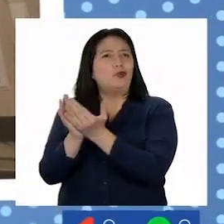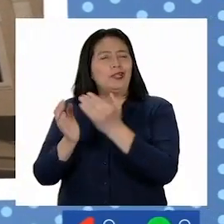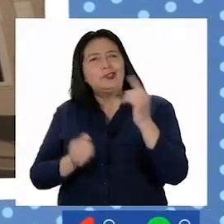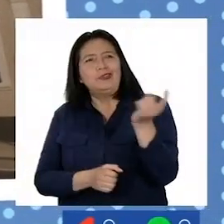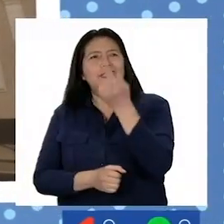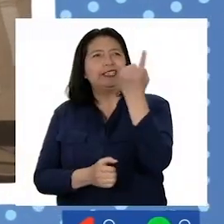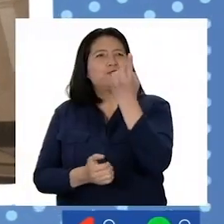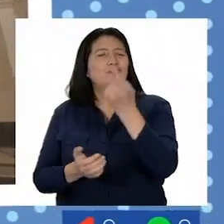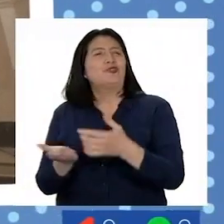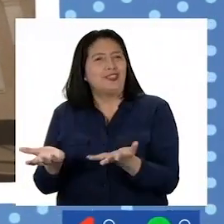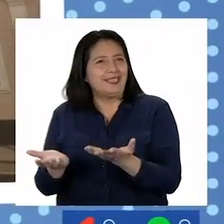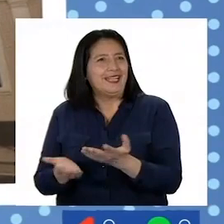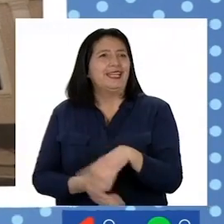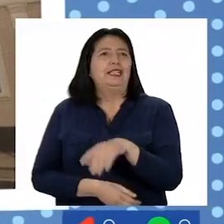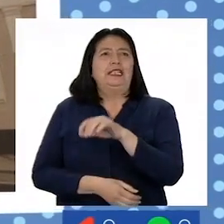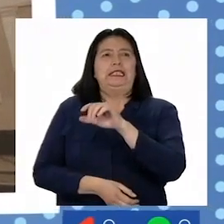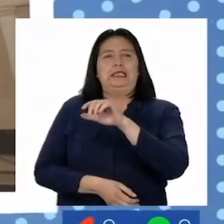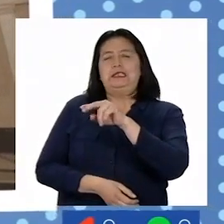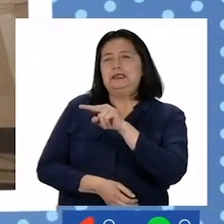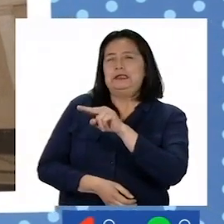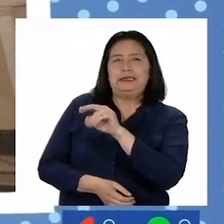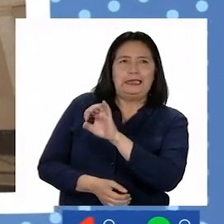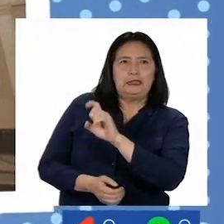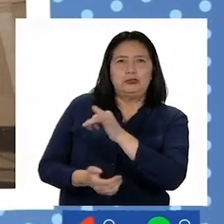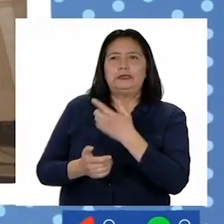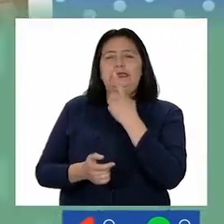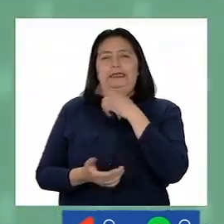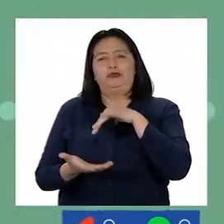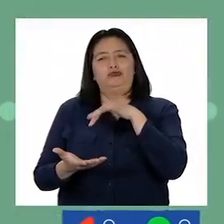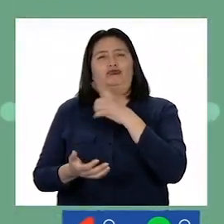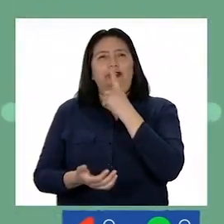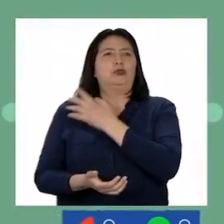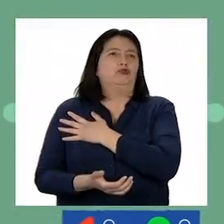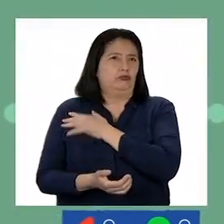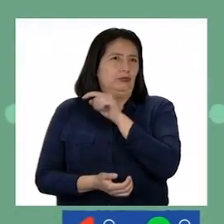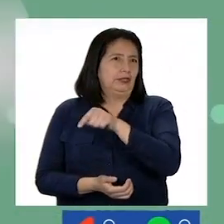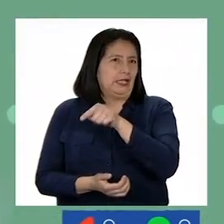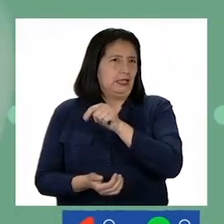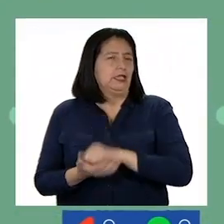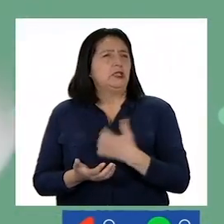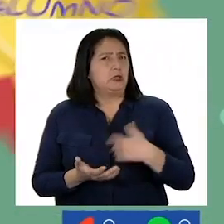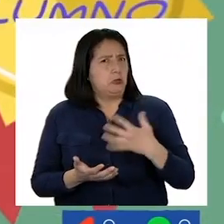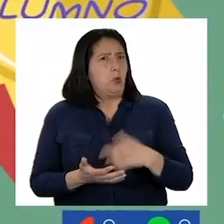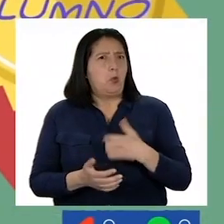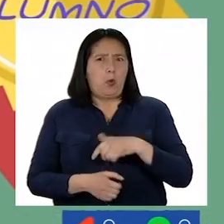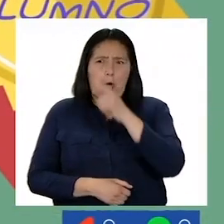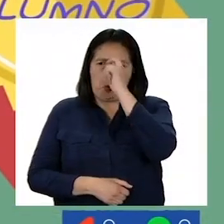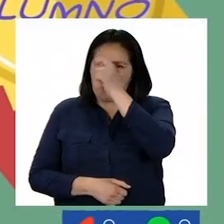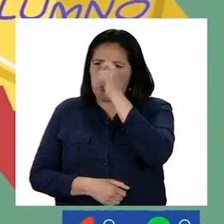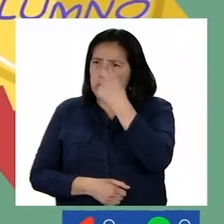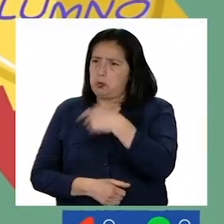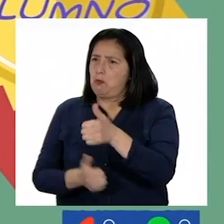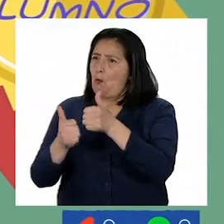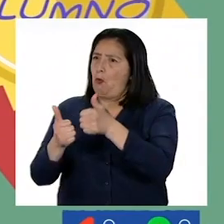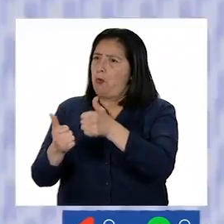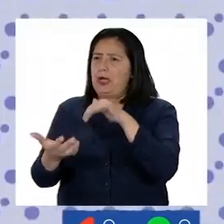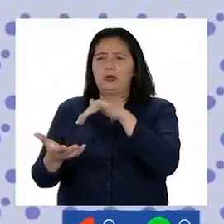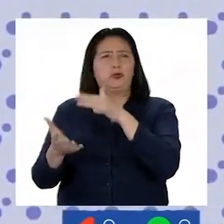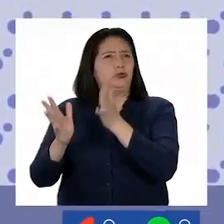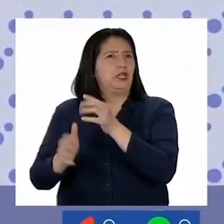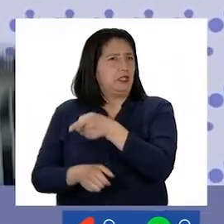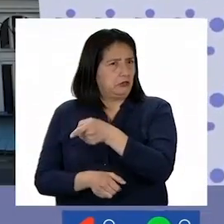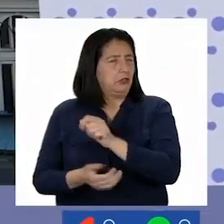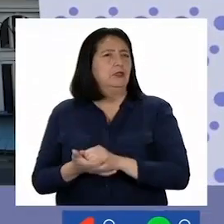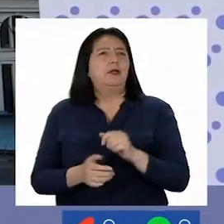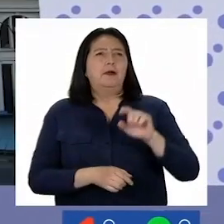Nacional Nuestra Señora de Guadalupe, donde estudió la secundaria y fue destacado varias veces como excelente alumno.